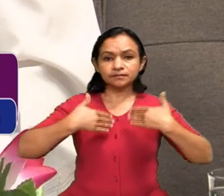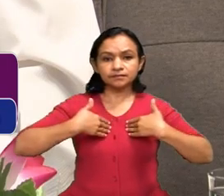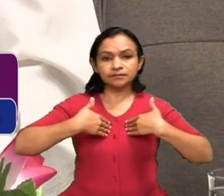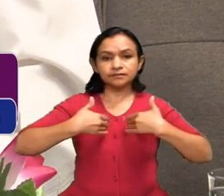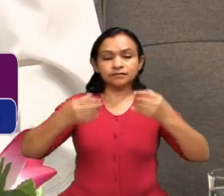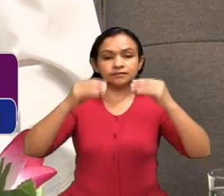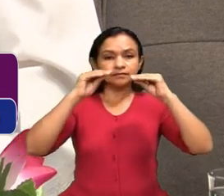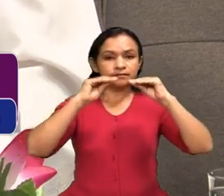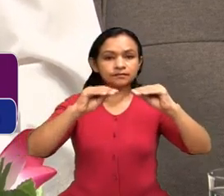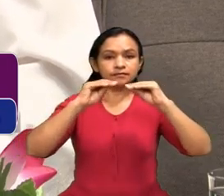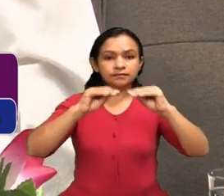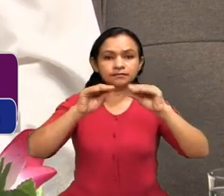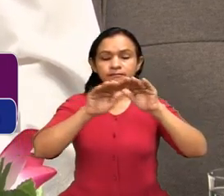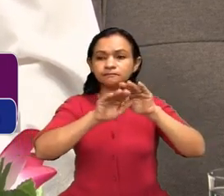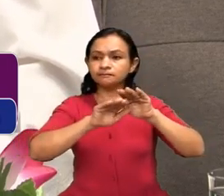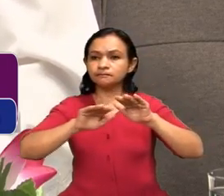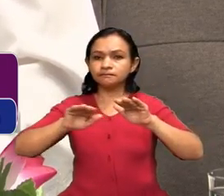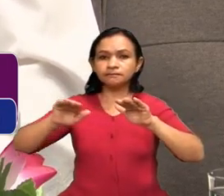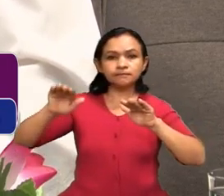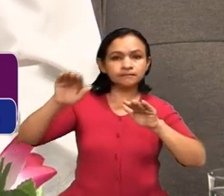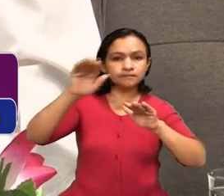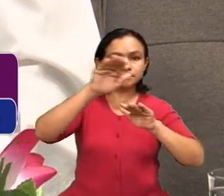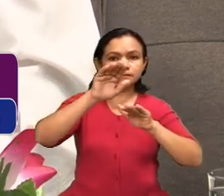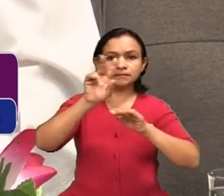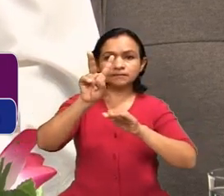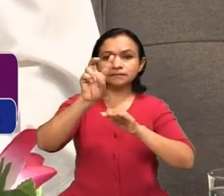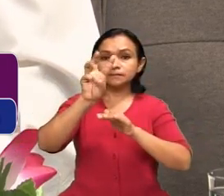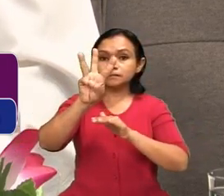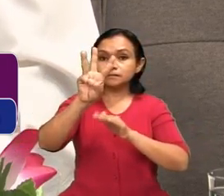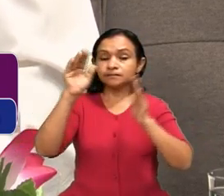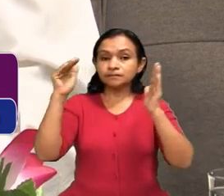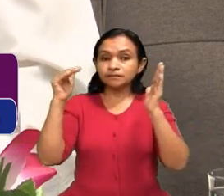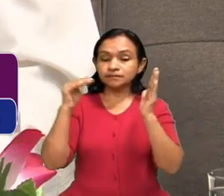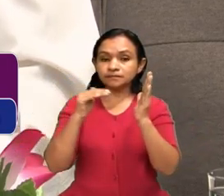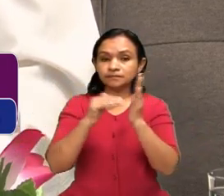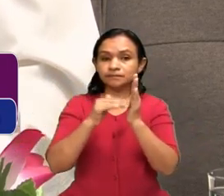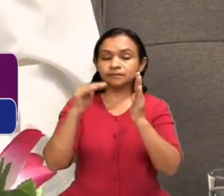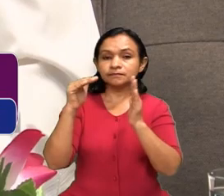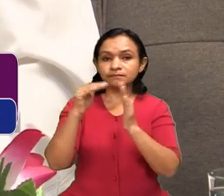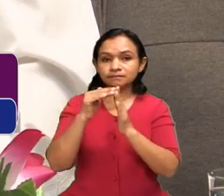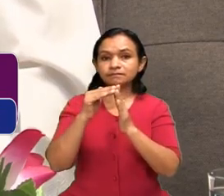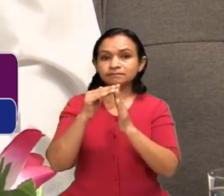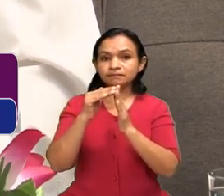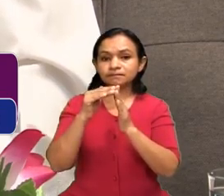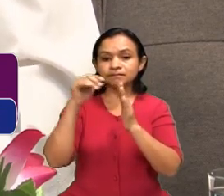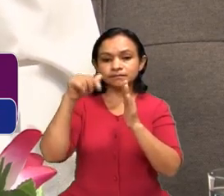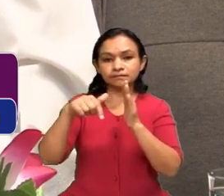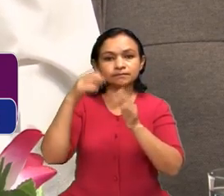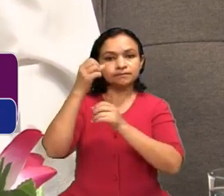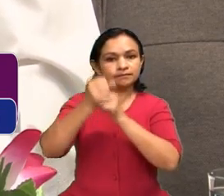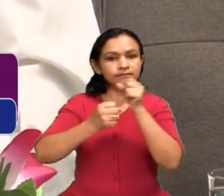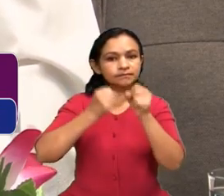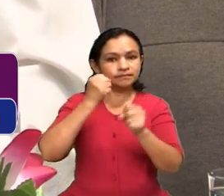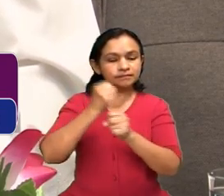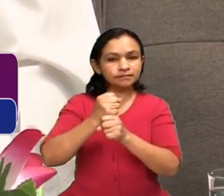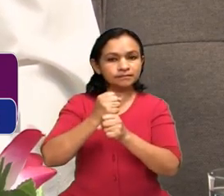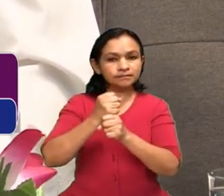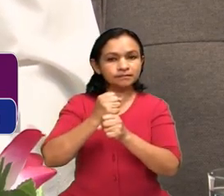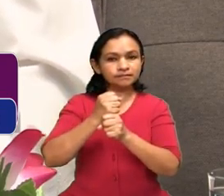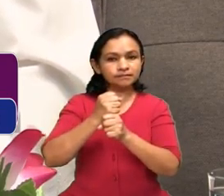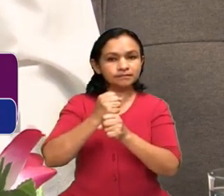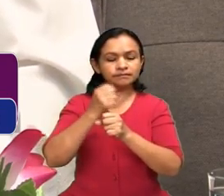educación sobrepasaban un poco más de los 3.000 millones de dólares. Este año, a pesar